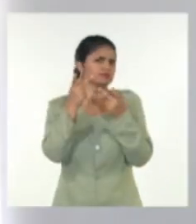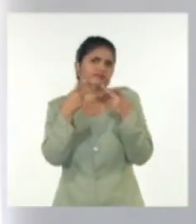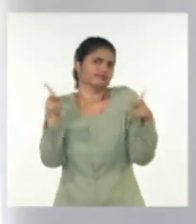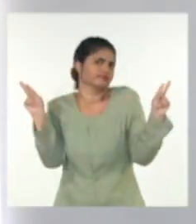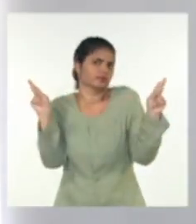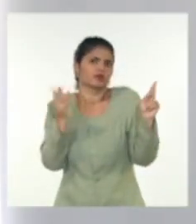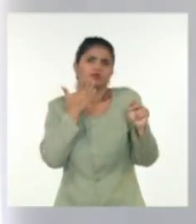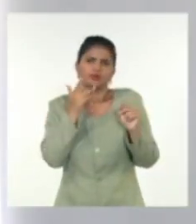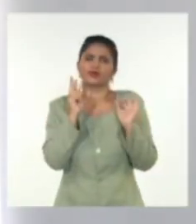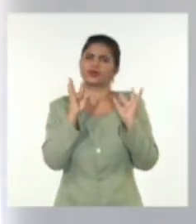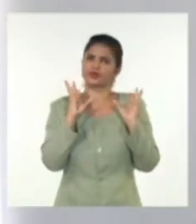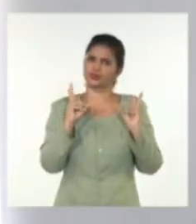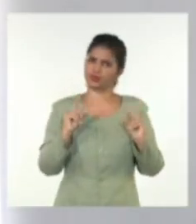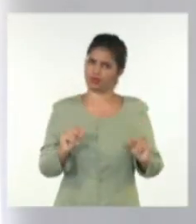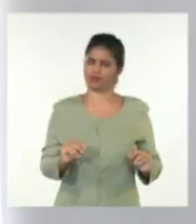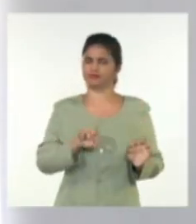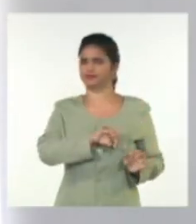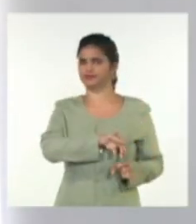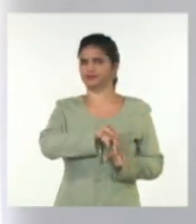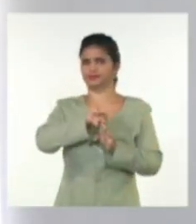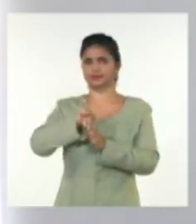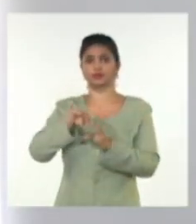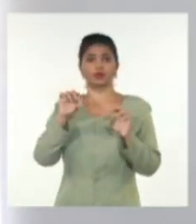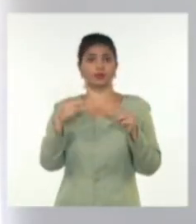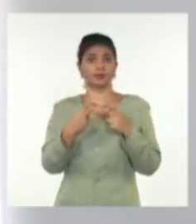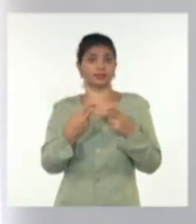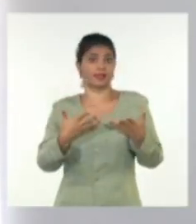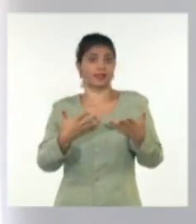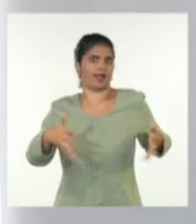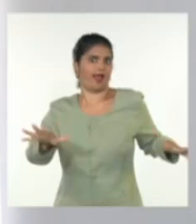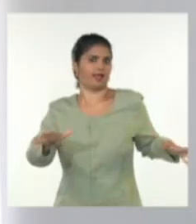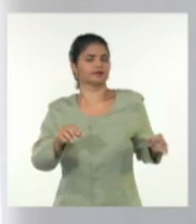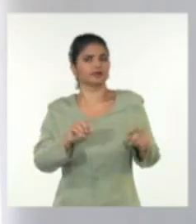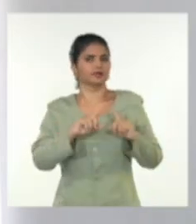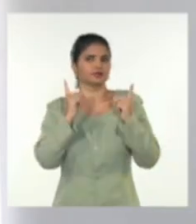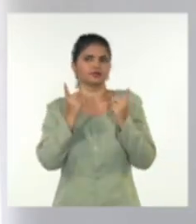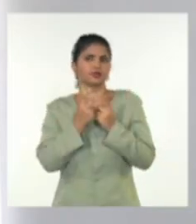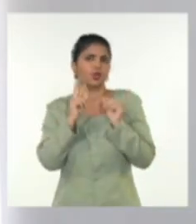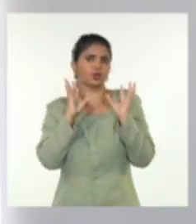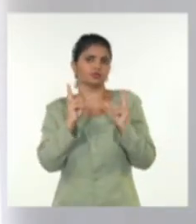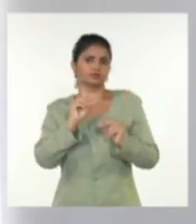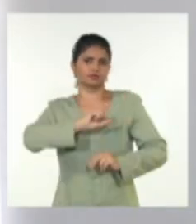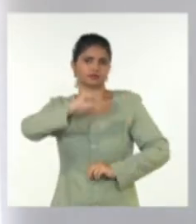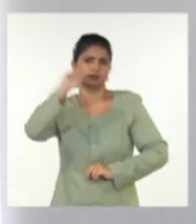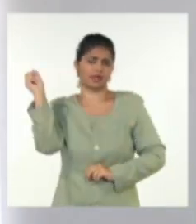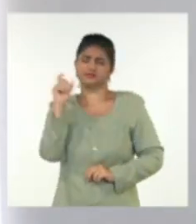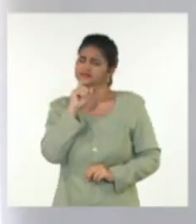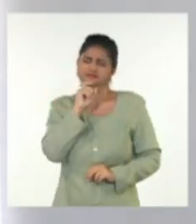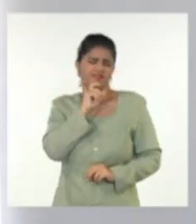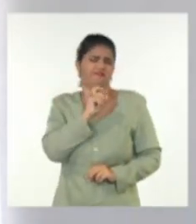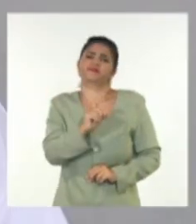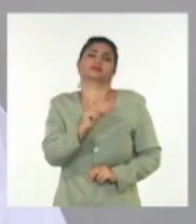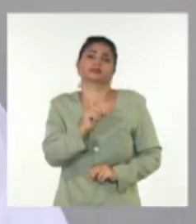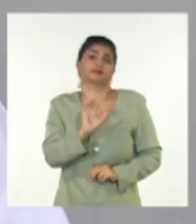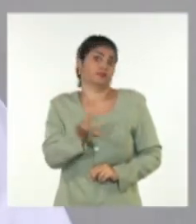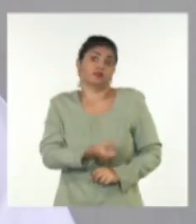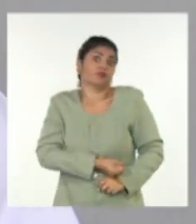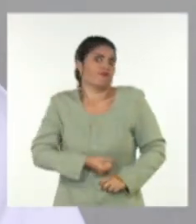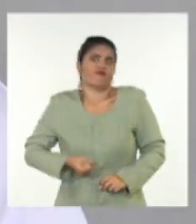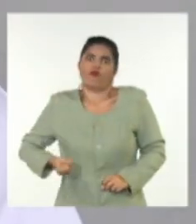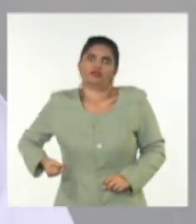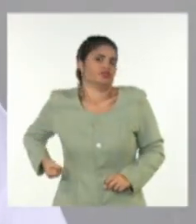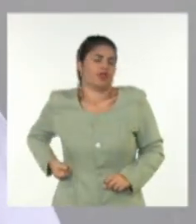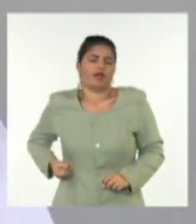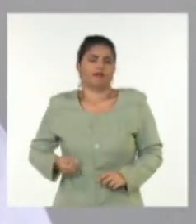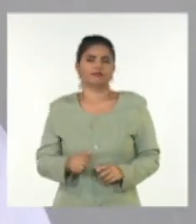competencia bastante grande. Por supuesto, no todos van a irse con resultados, entonces hay que esforzarse muchísimo. Lo más